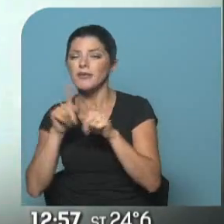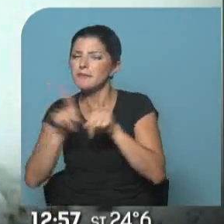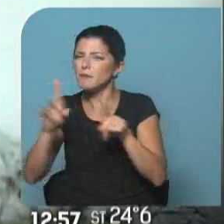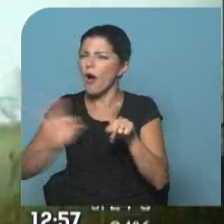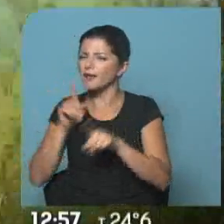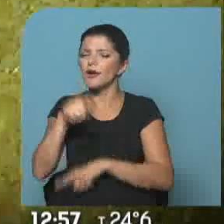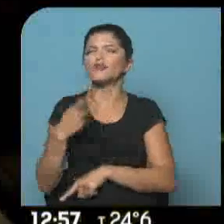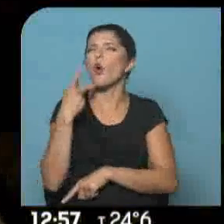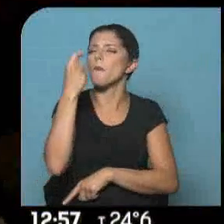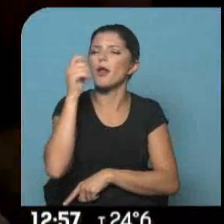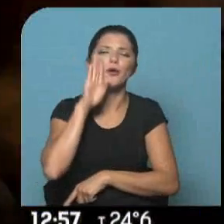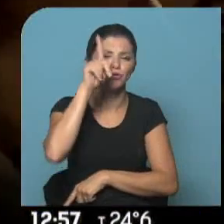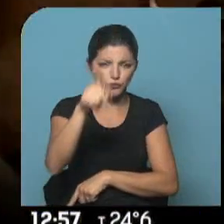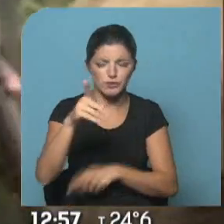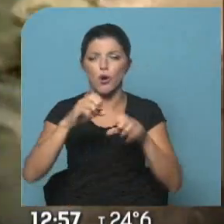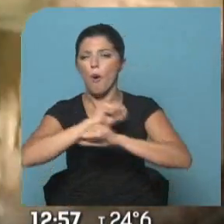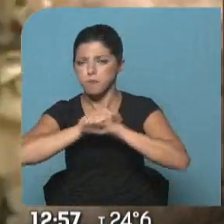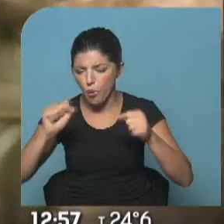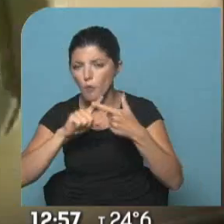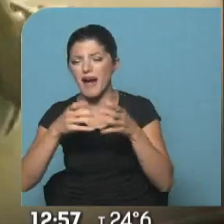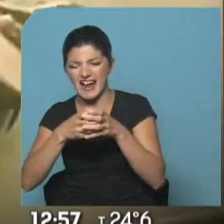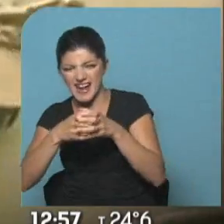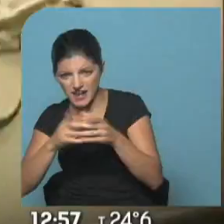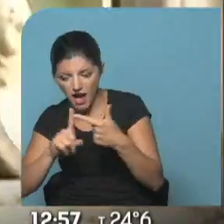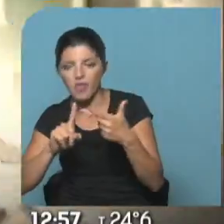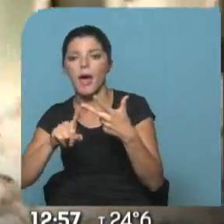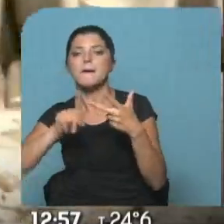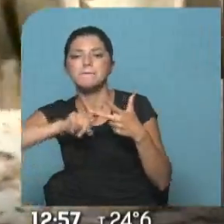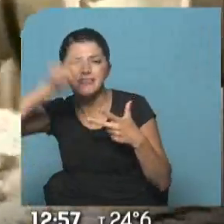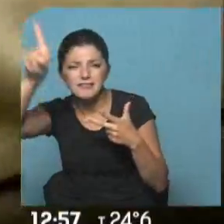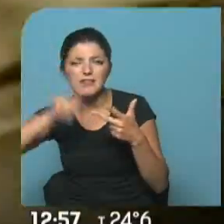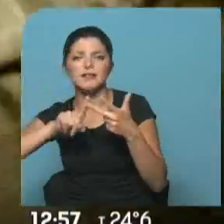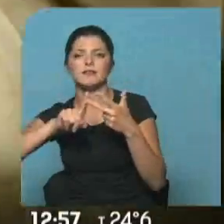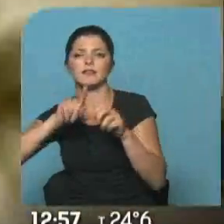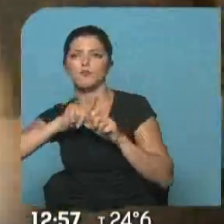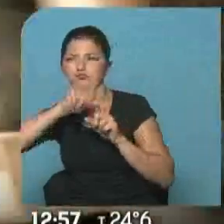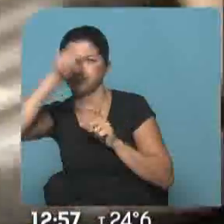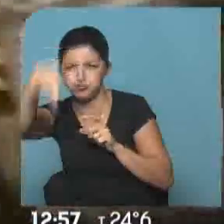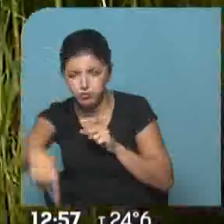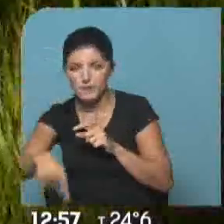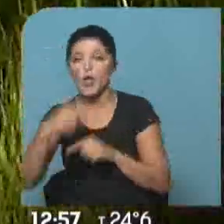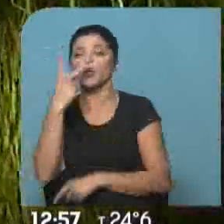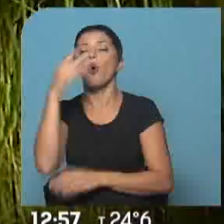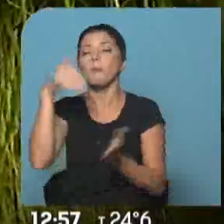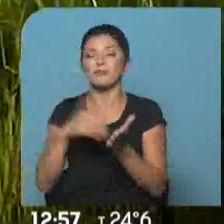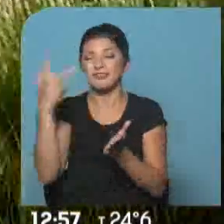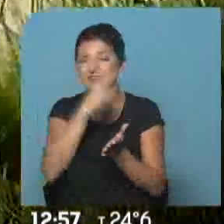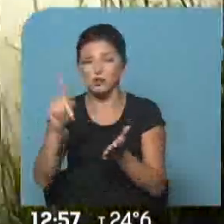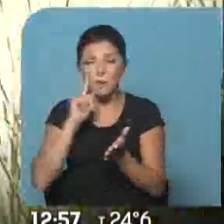Unidos bombas, granadas, misiles, torpedos y otros proyectiles por valor de